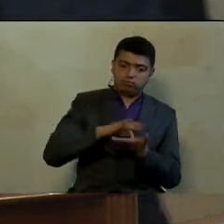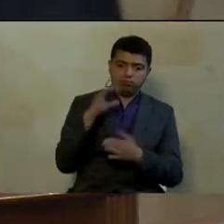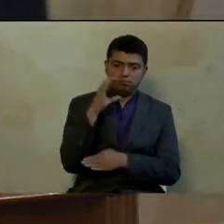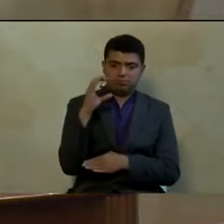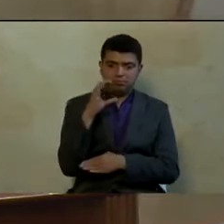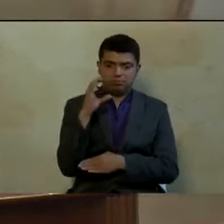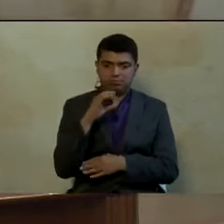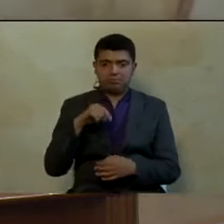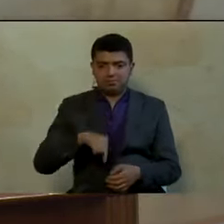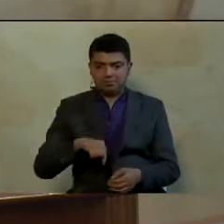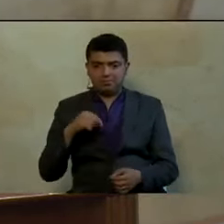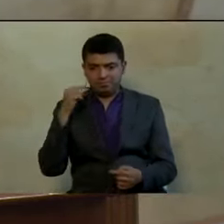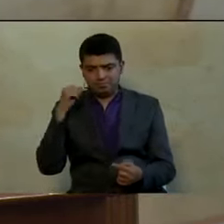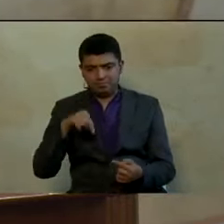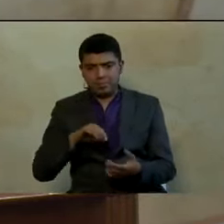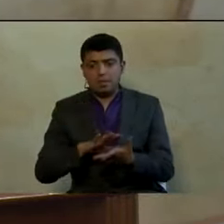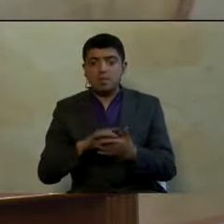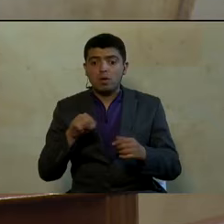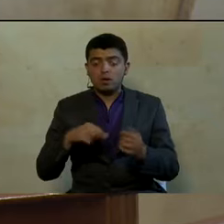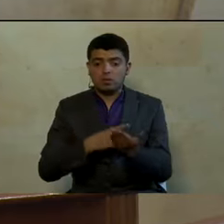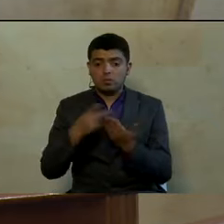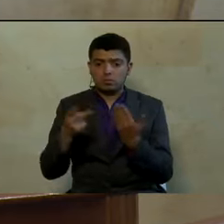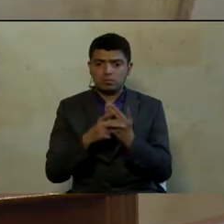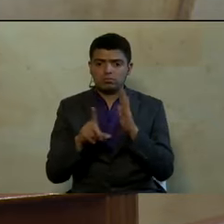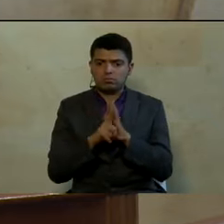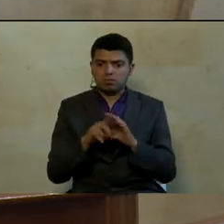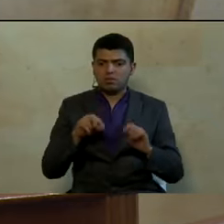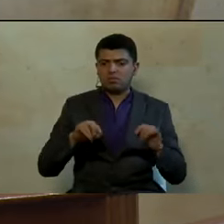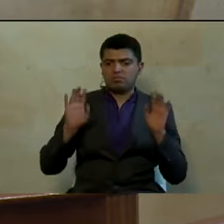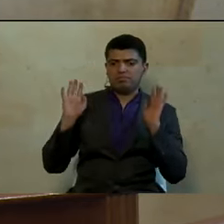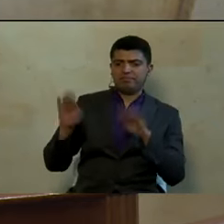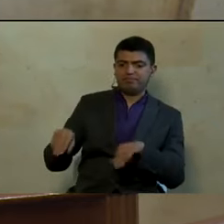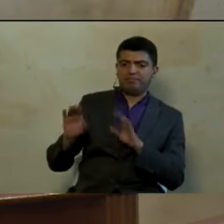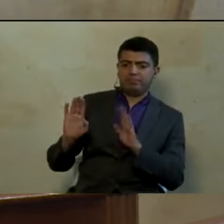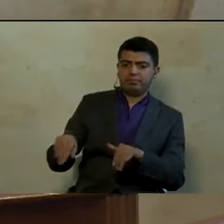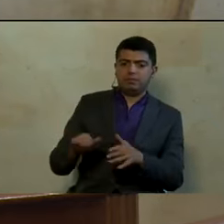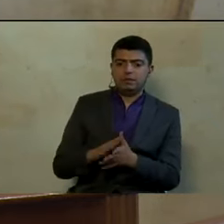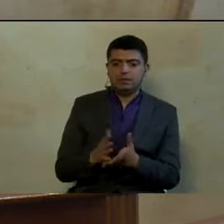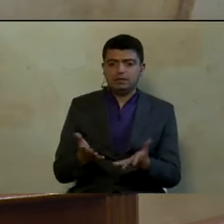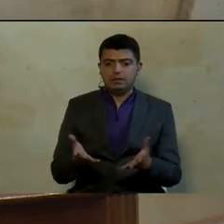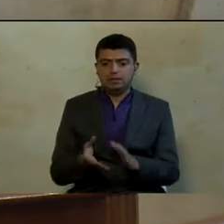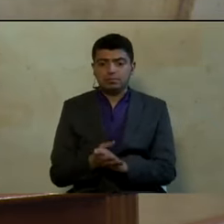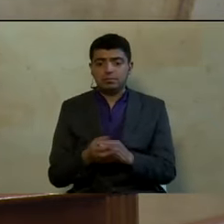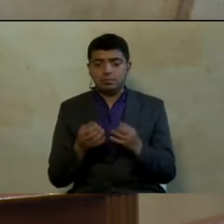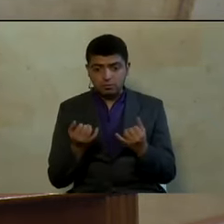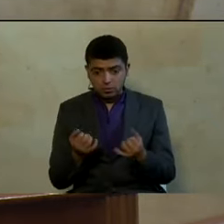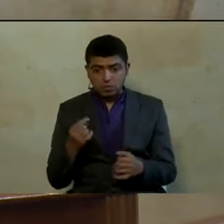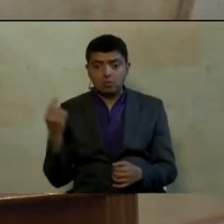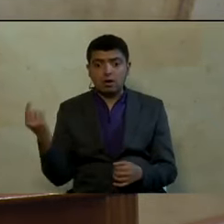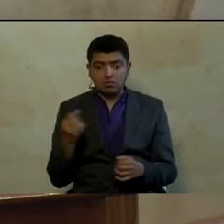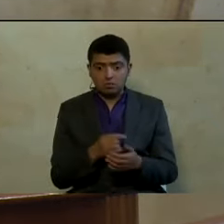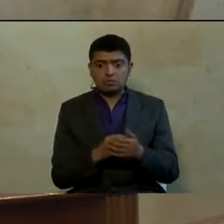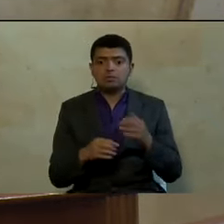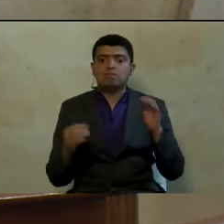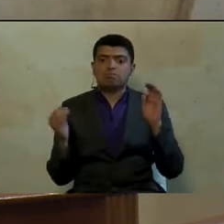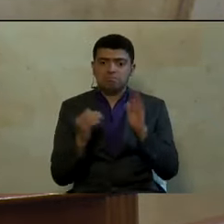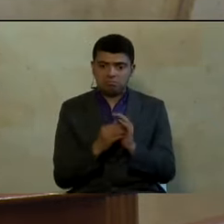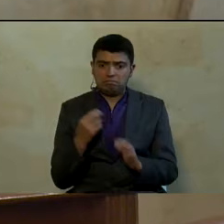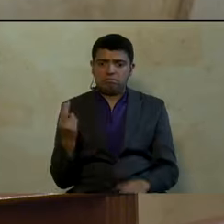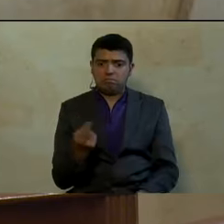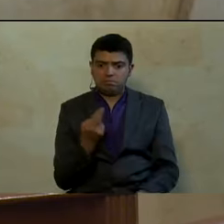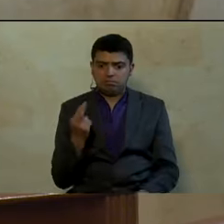ley en su discusión los han desconocido totalmente de manera insistente ellos a través de los